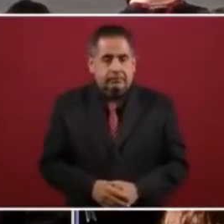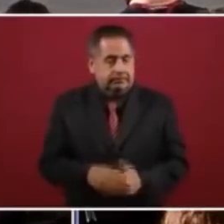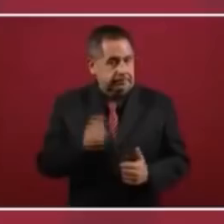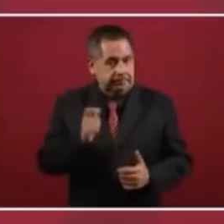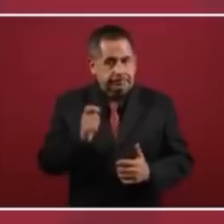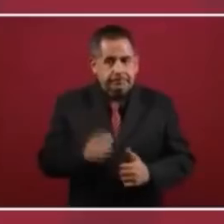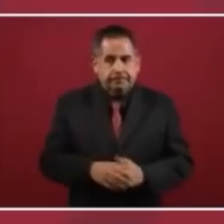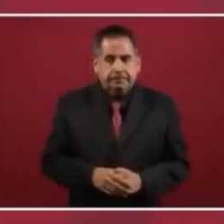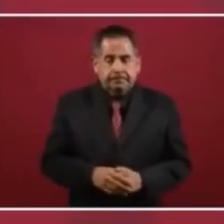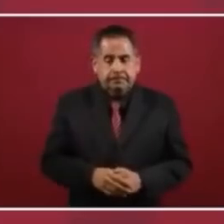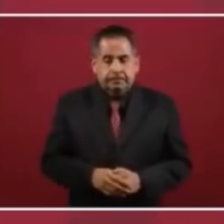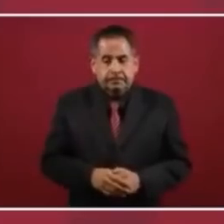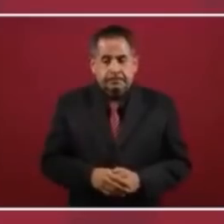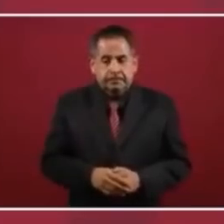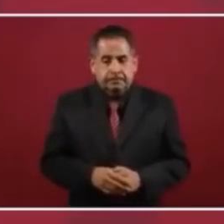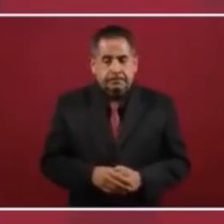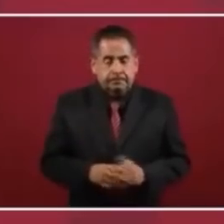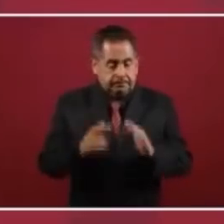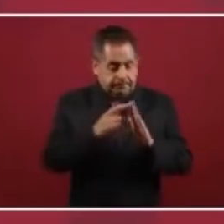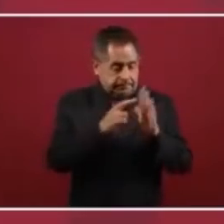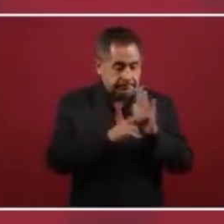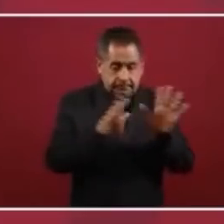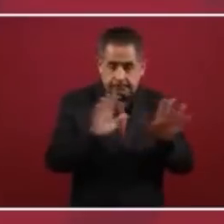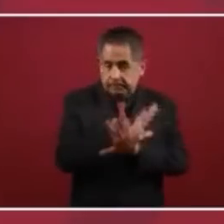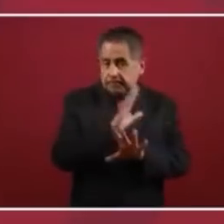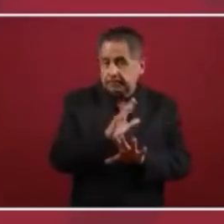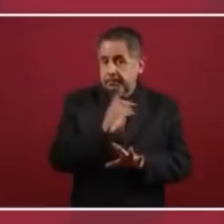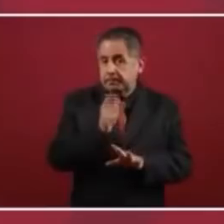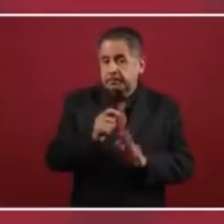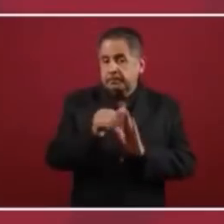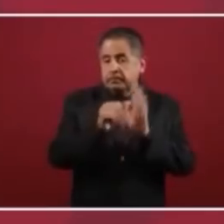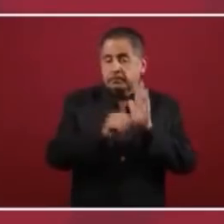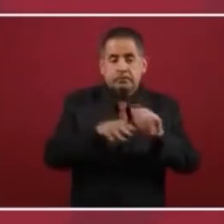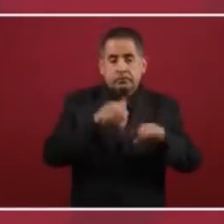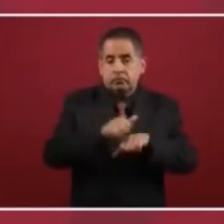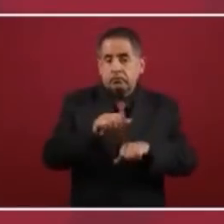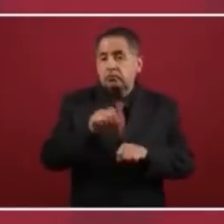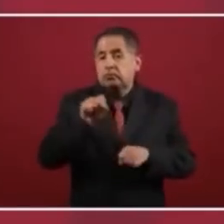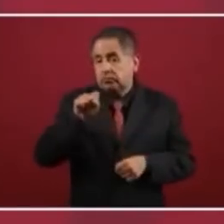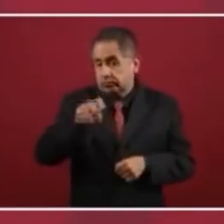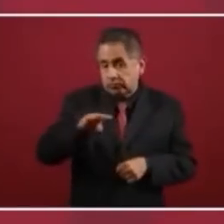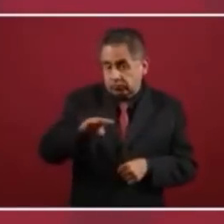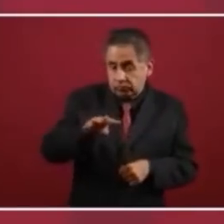Entonces, la reforma al 19 es delito grave.